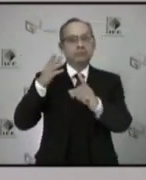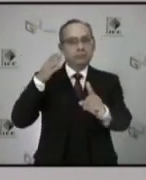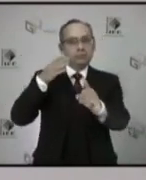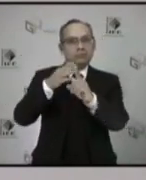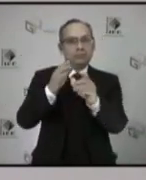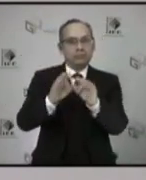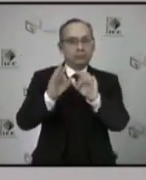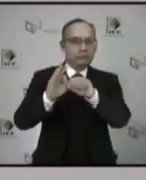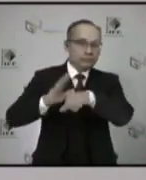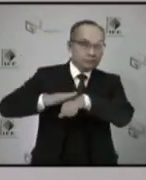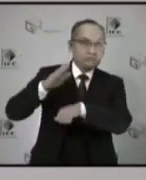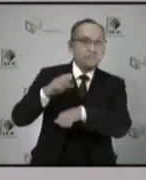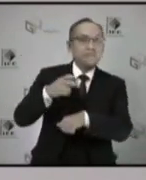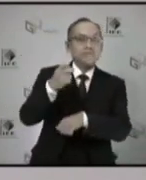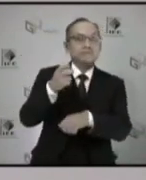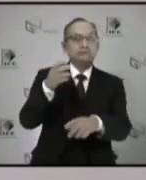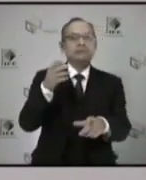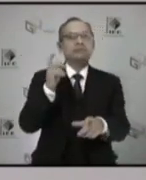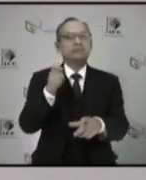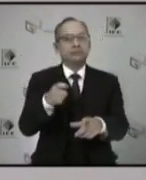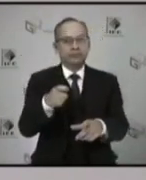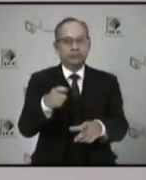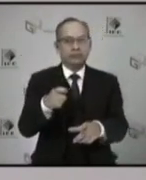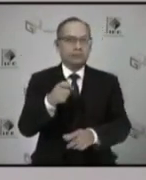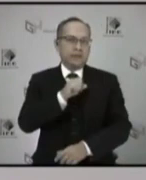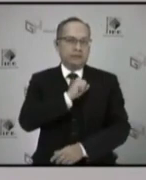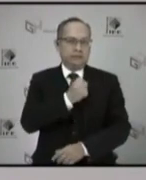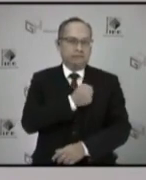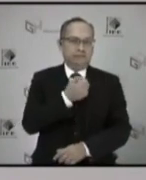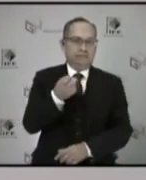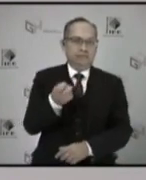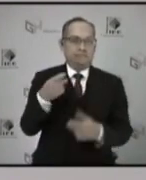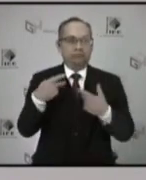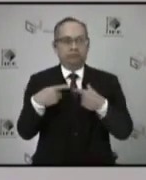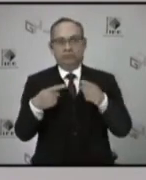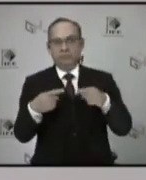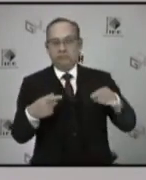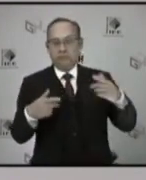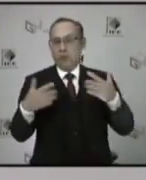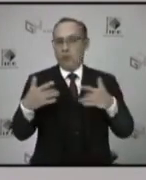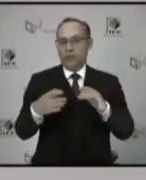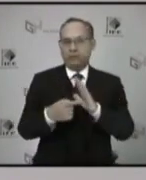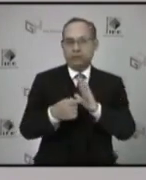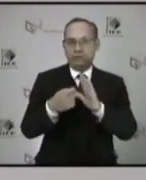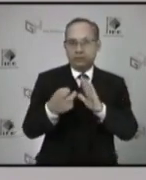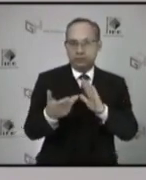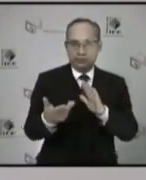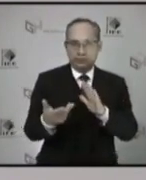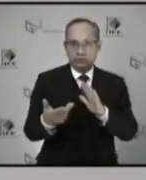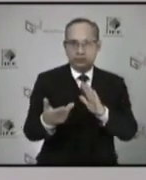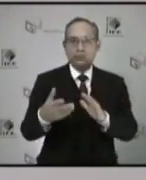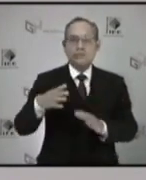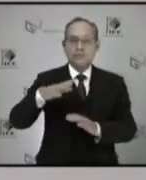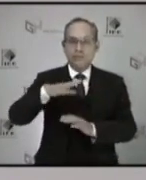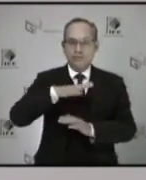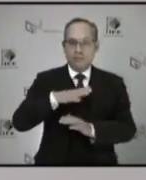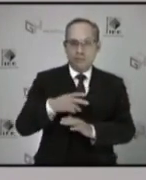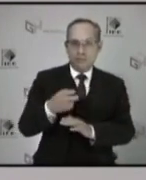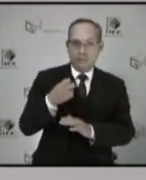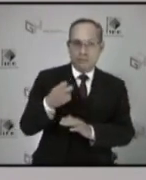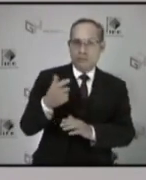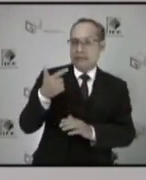salud. Que lo que duele, lo que le duele a las personas. Porque habiendo una enorme cantidad de recursos,